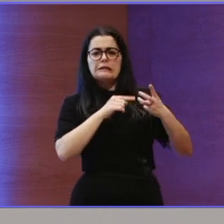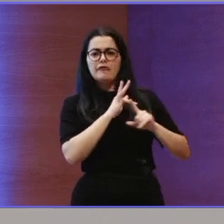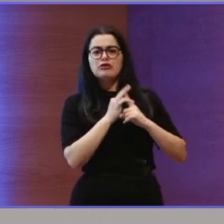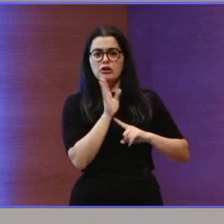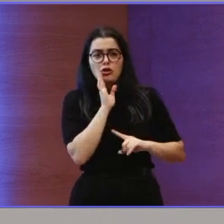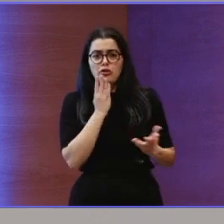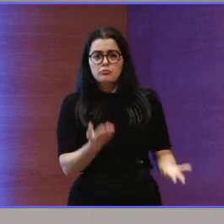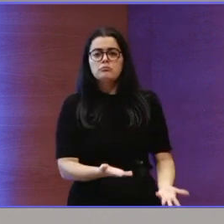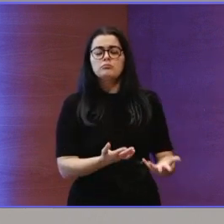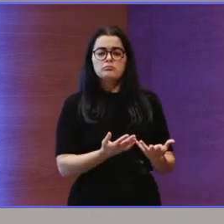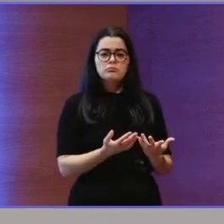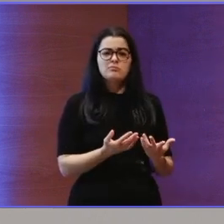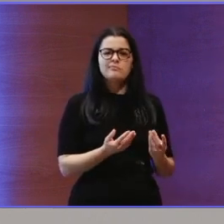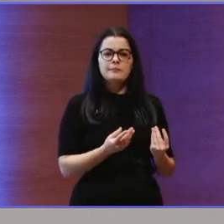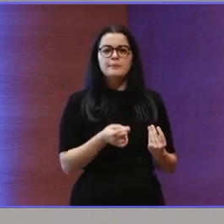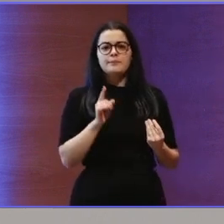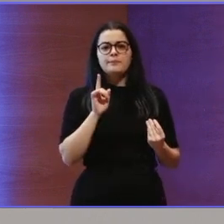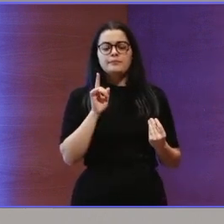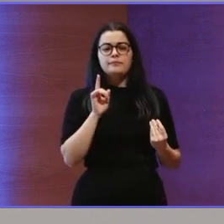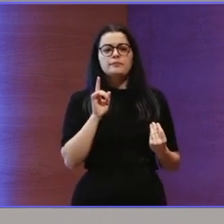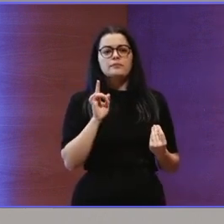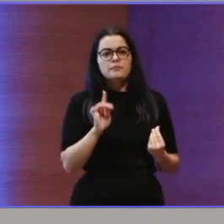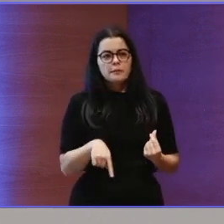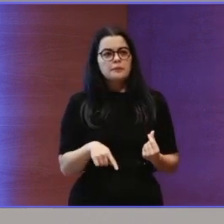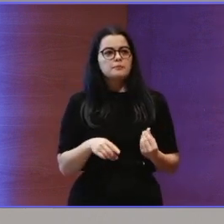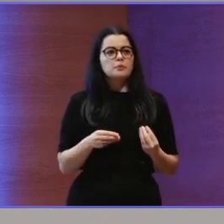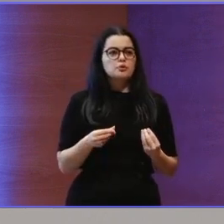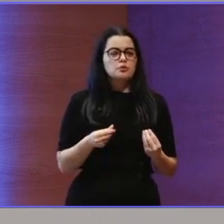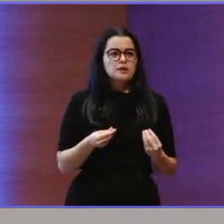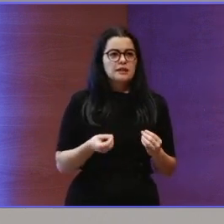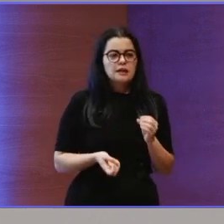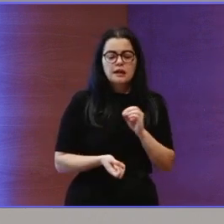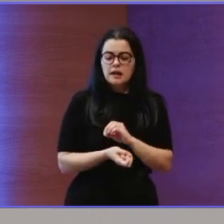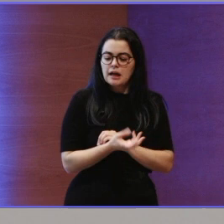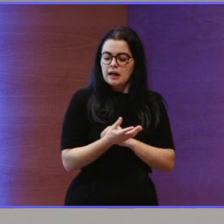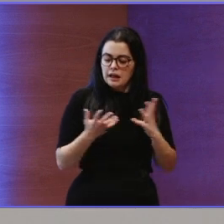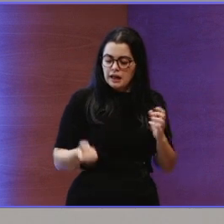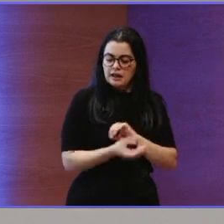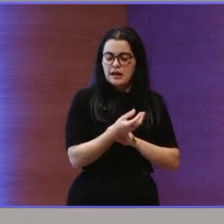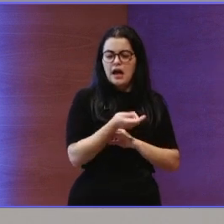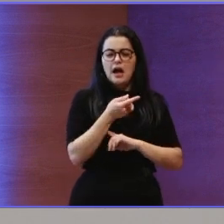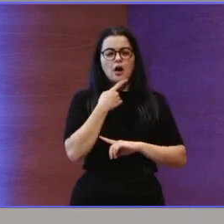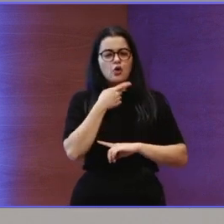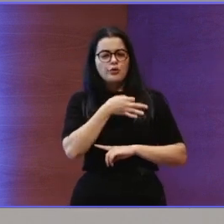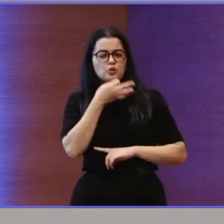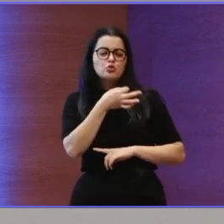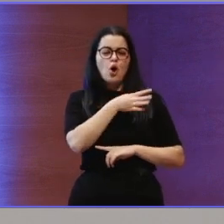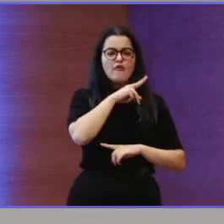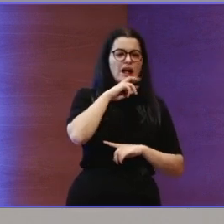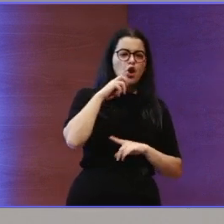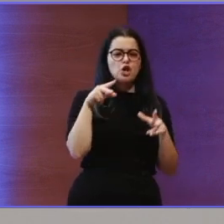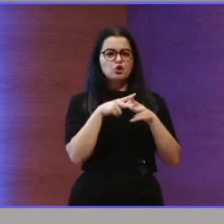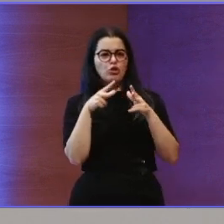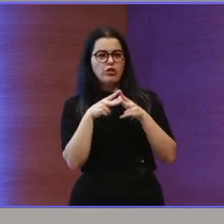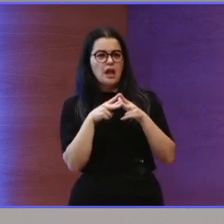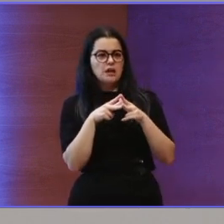ese ese esa parte de de generar o alentar o construir los discursos los valores eh sociales No